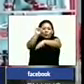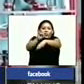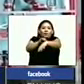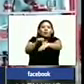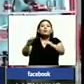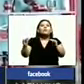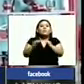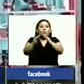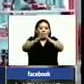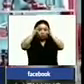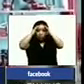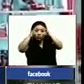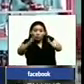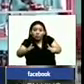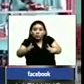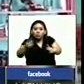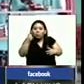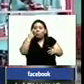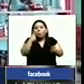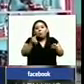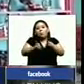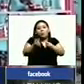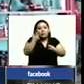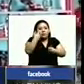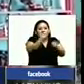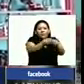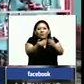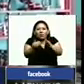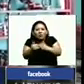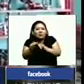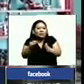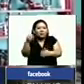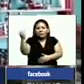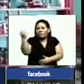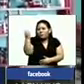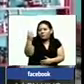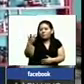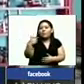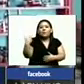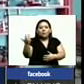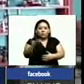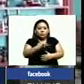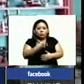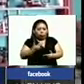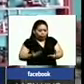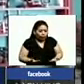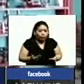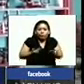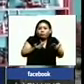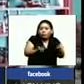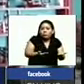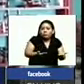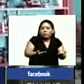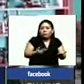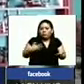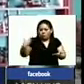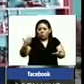A las víctimas Que nos encontramos En todos los diferentes Tipos de emergencias Y en ese sentido Les brindamos Una atención